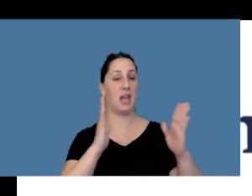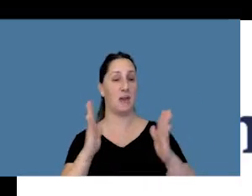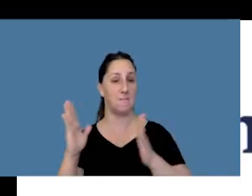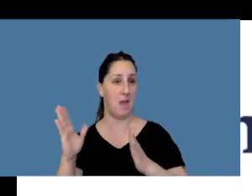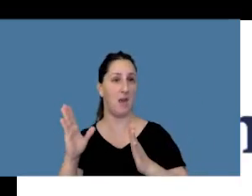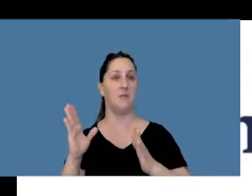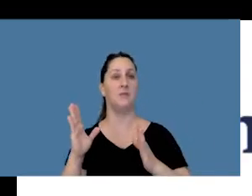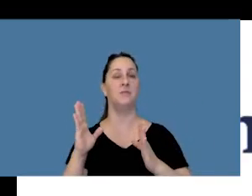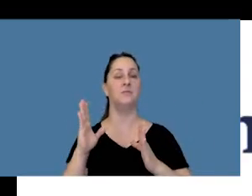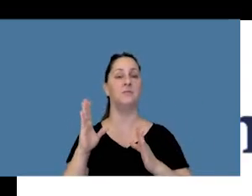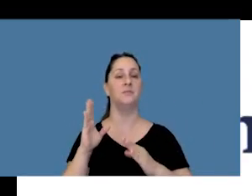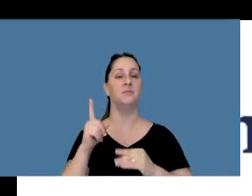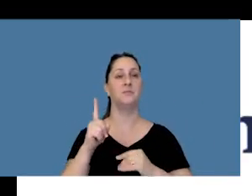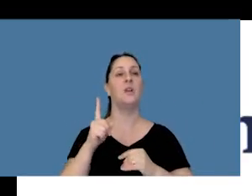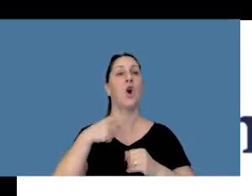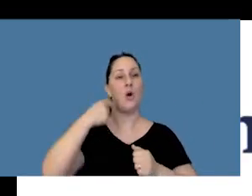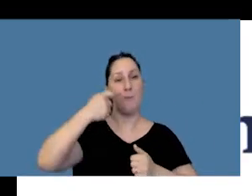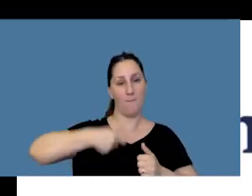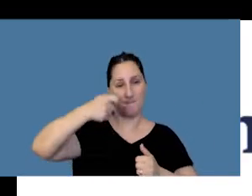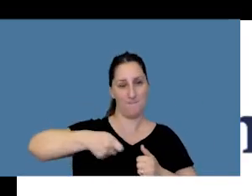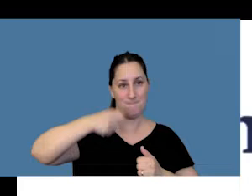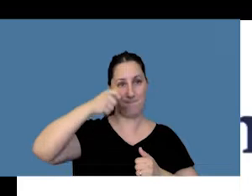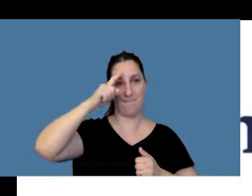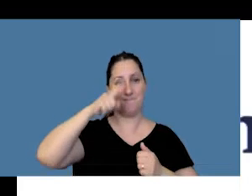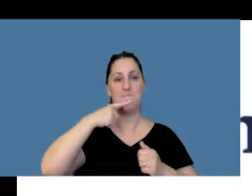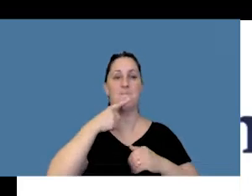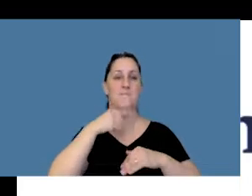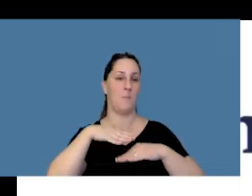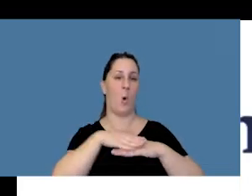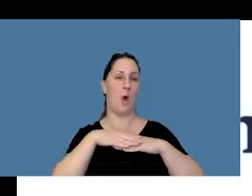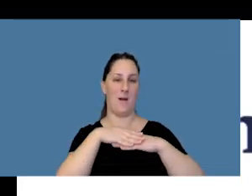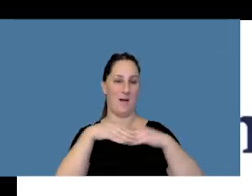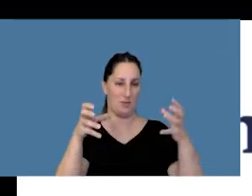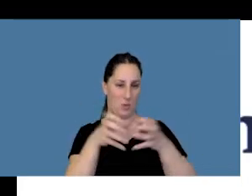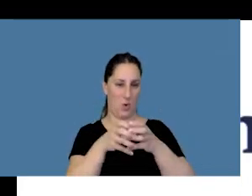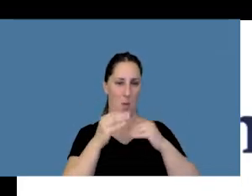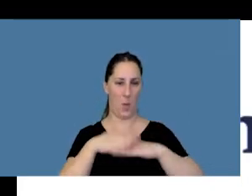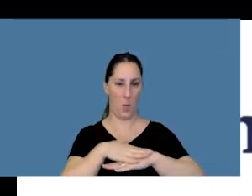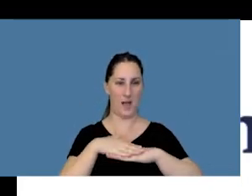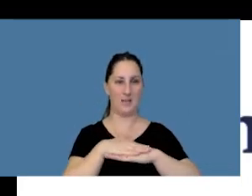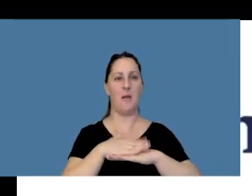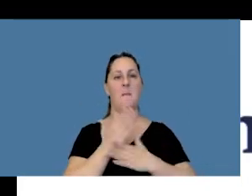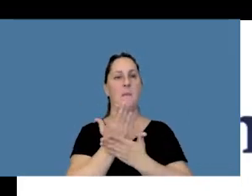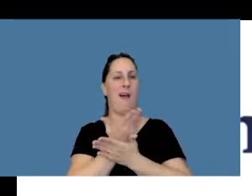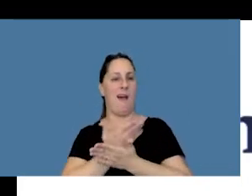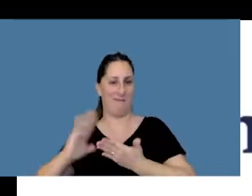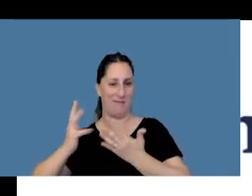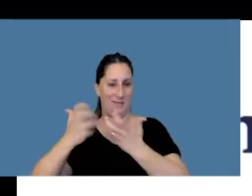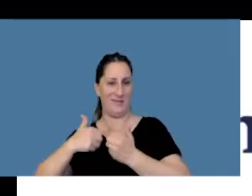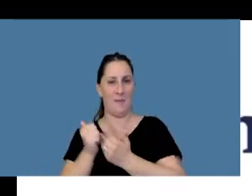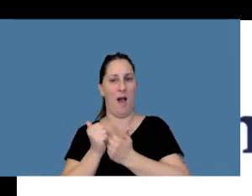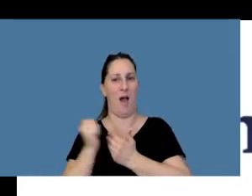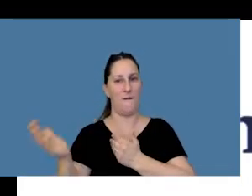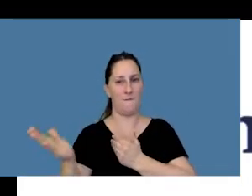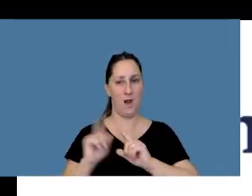los que están en la escala contributiva, en las bases más pequeñas, para no dejarlos al margen del sistema y